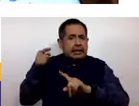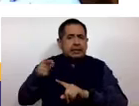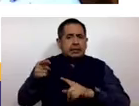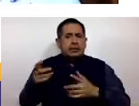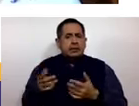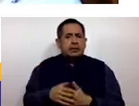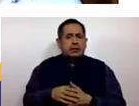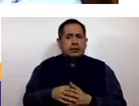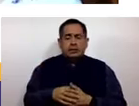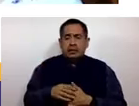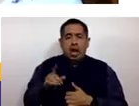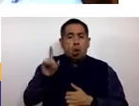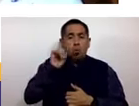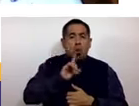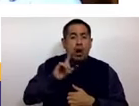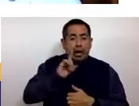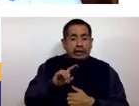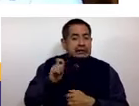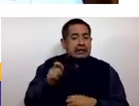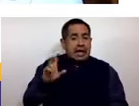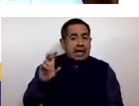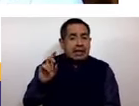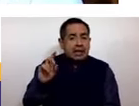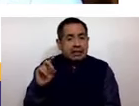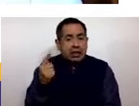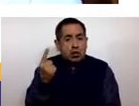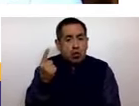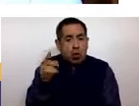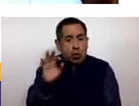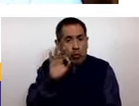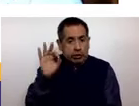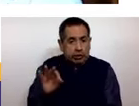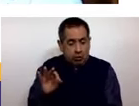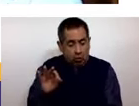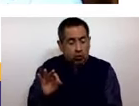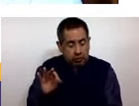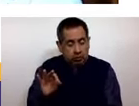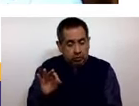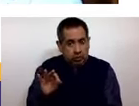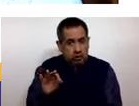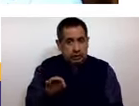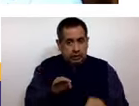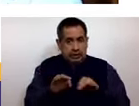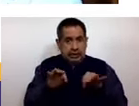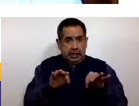de mujeres, el 31% que tiene trabajo remunerado y el